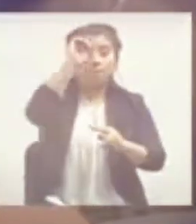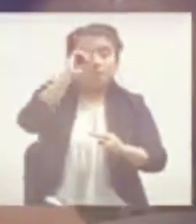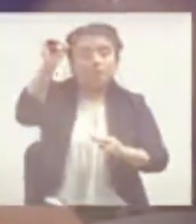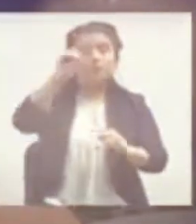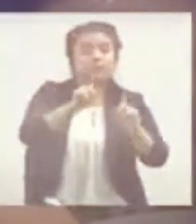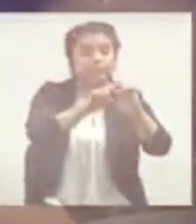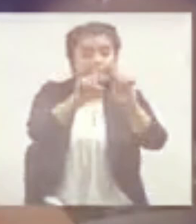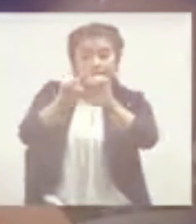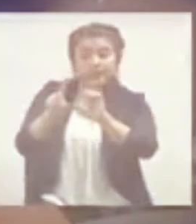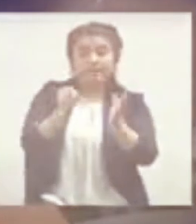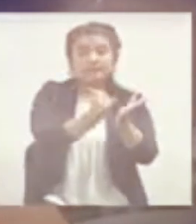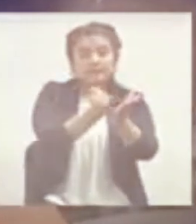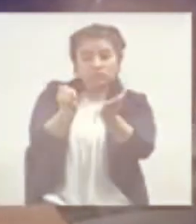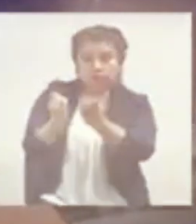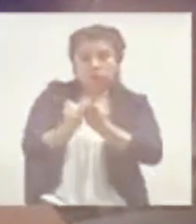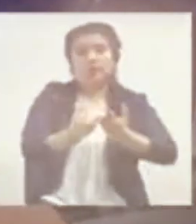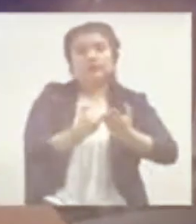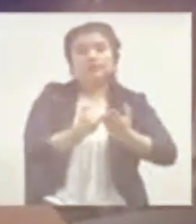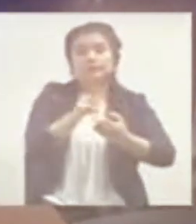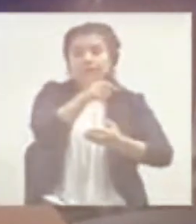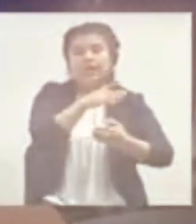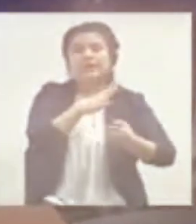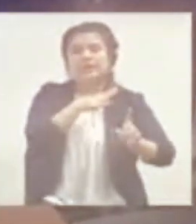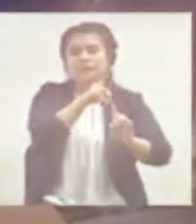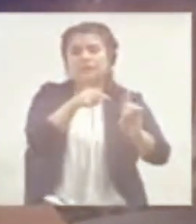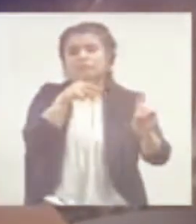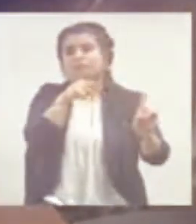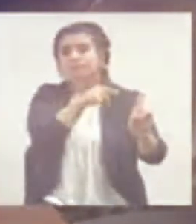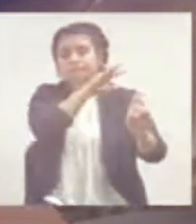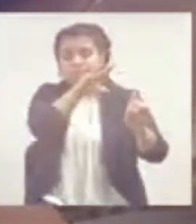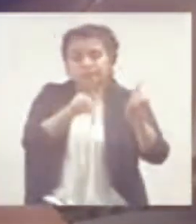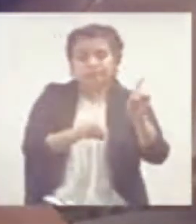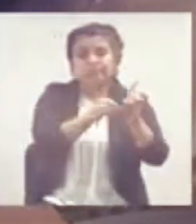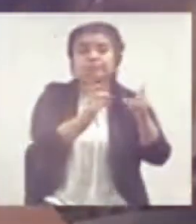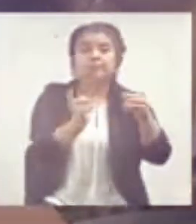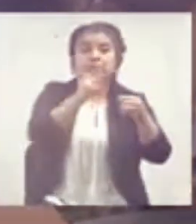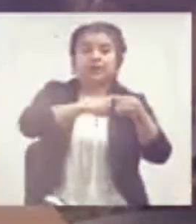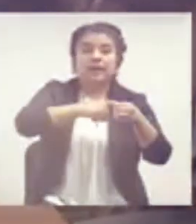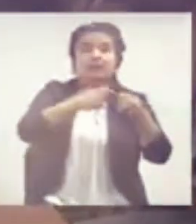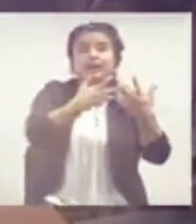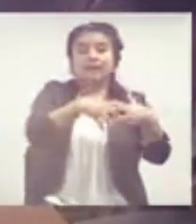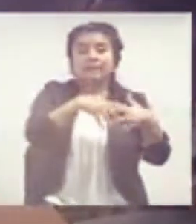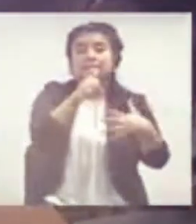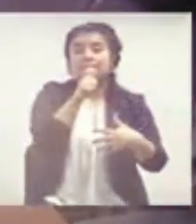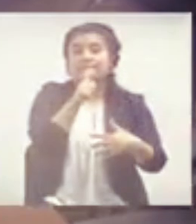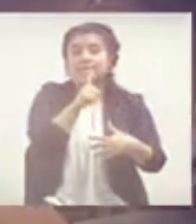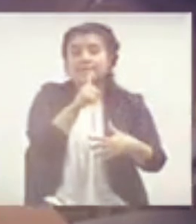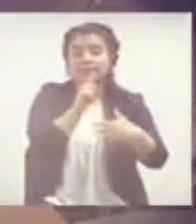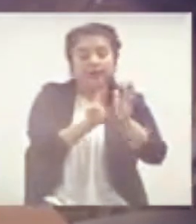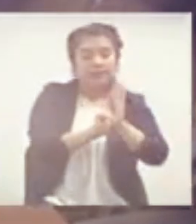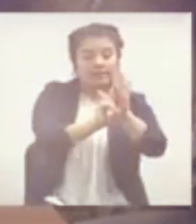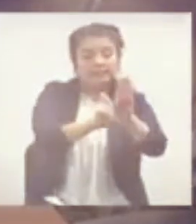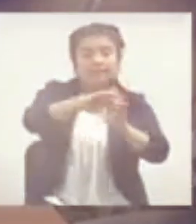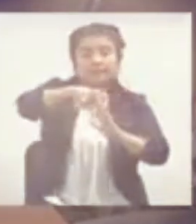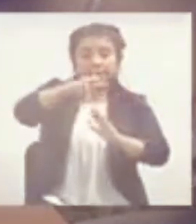las diferentes instituciones a las cuales hay presencia del sector privado en representación